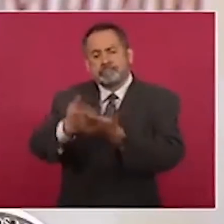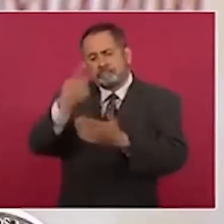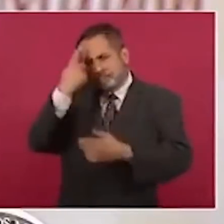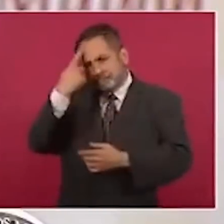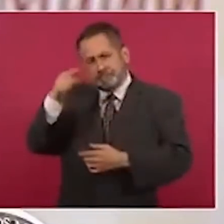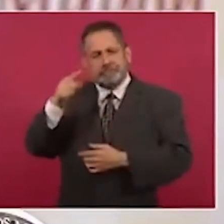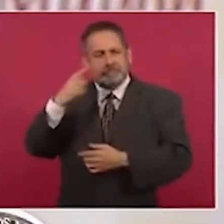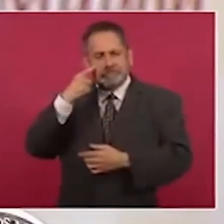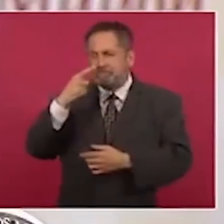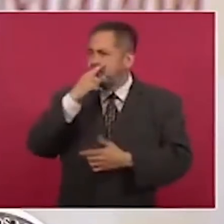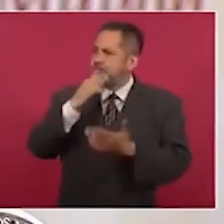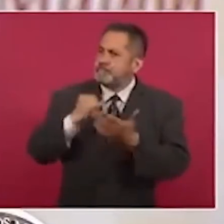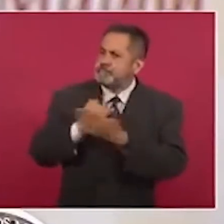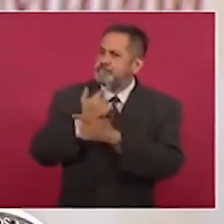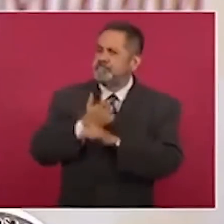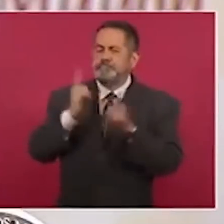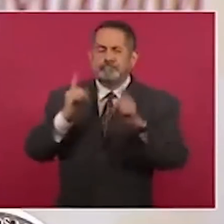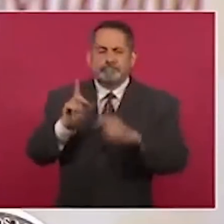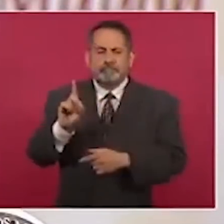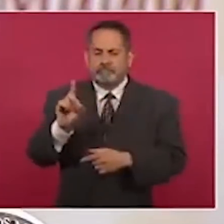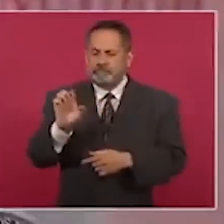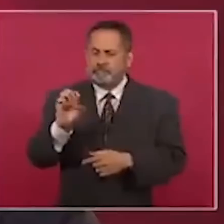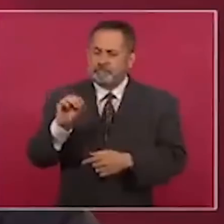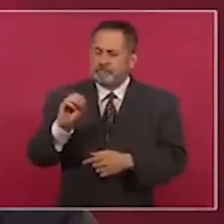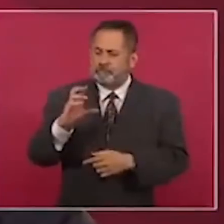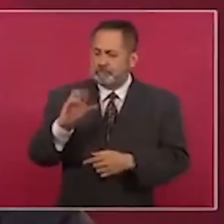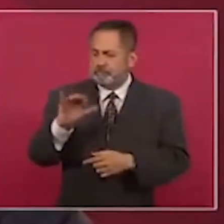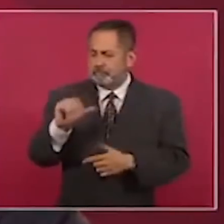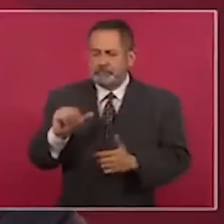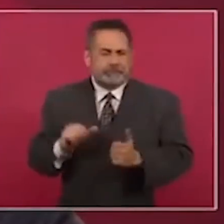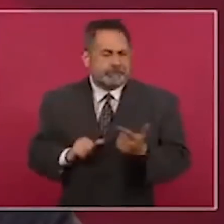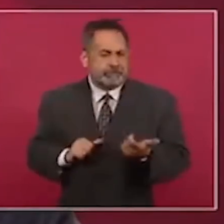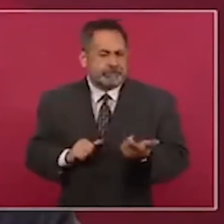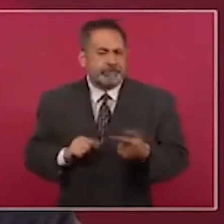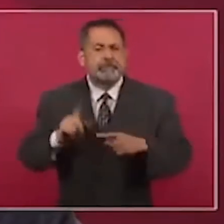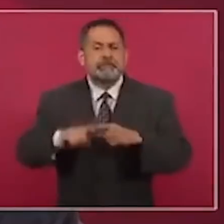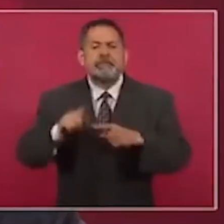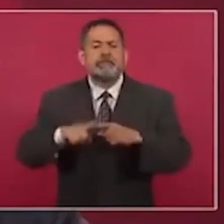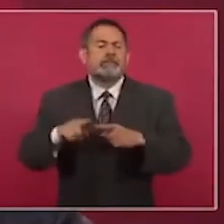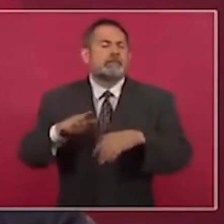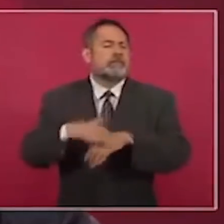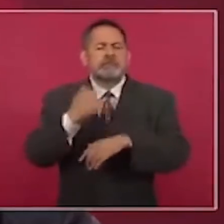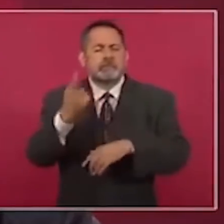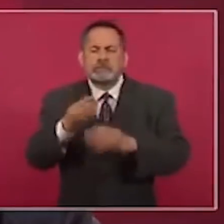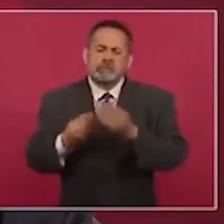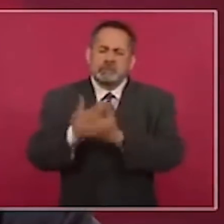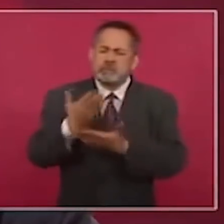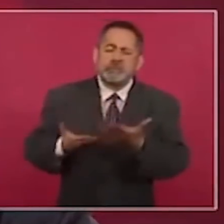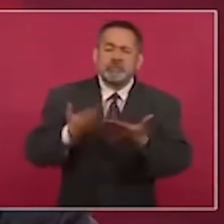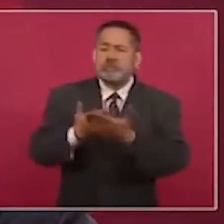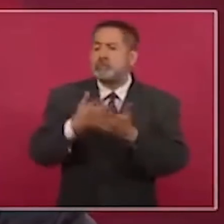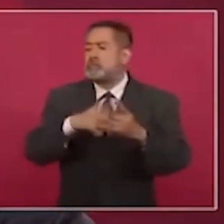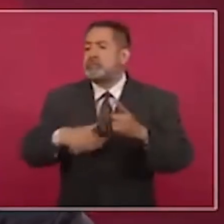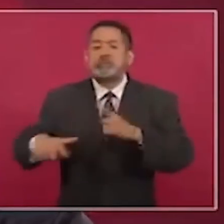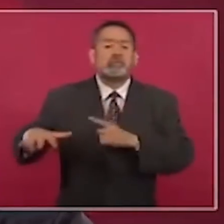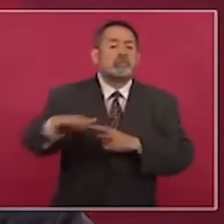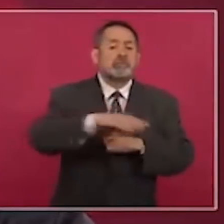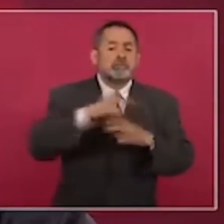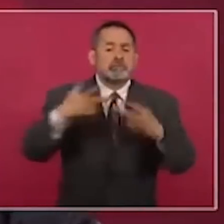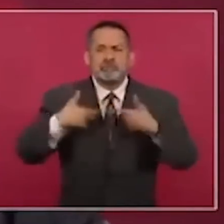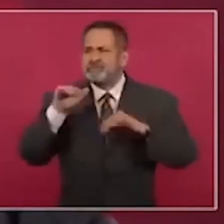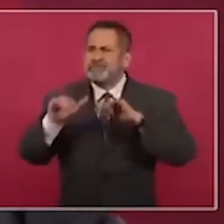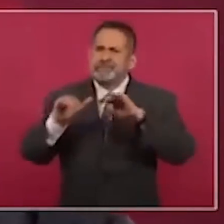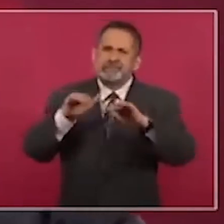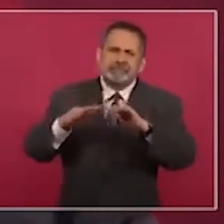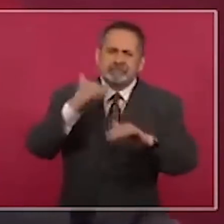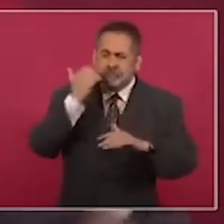Diputados responde al añejo reclamo de los ciudadanos, del pueblo de México. Se concretiza finalmente